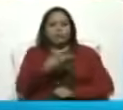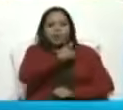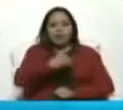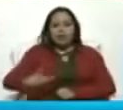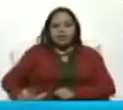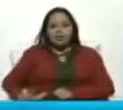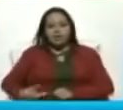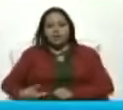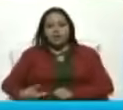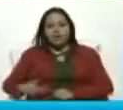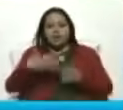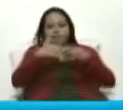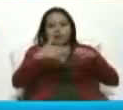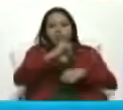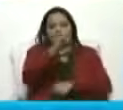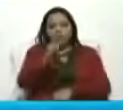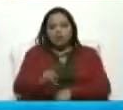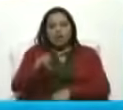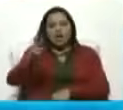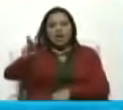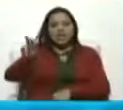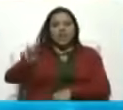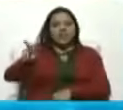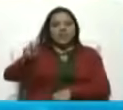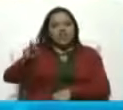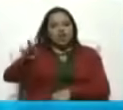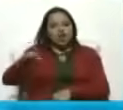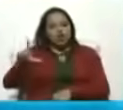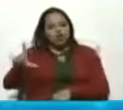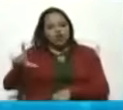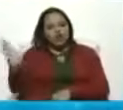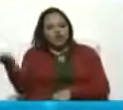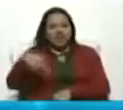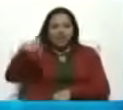Presidente de Corpo Zulia, Reverol, venga para acá.